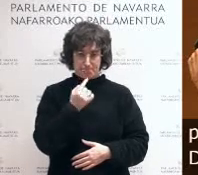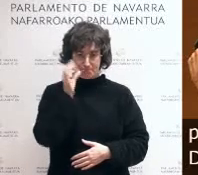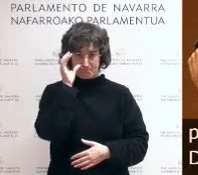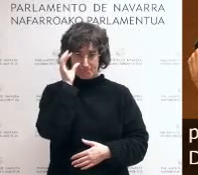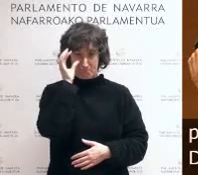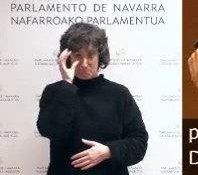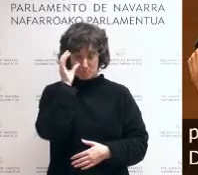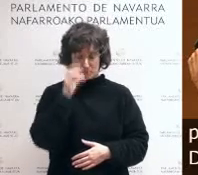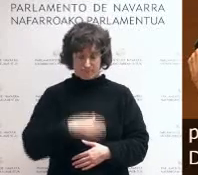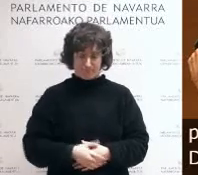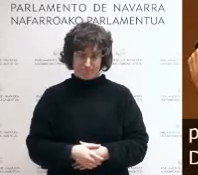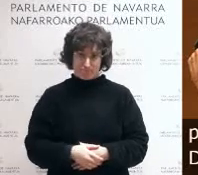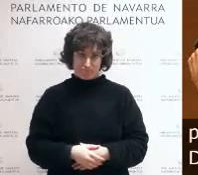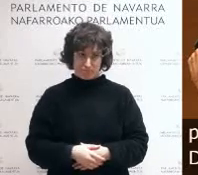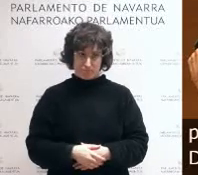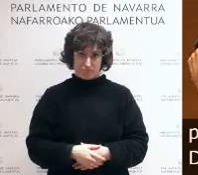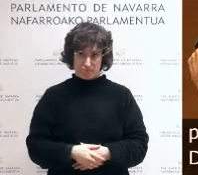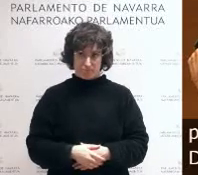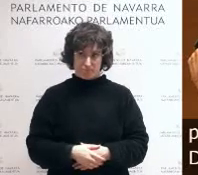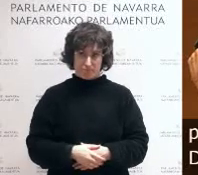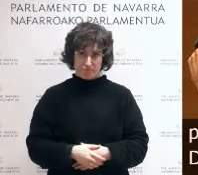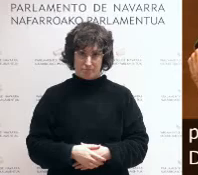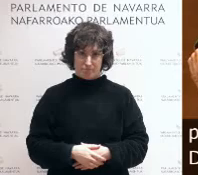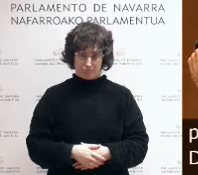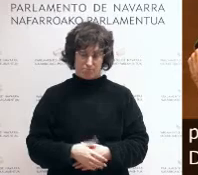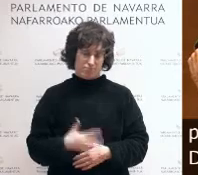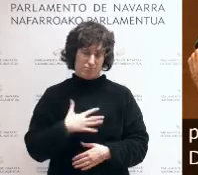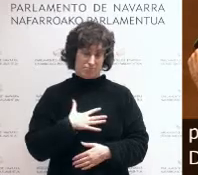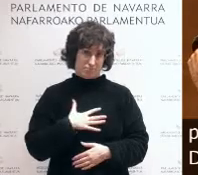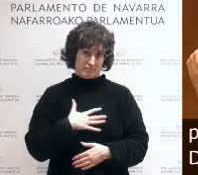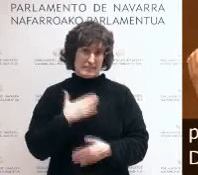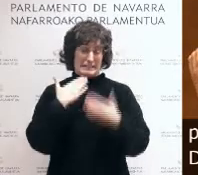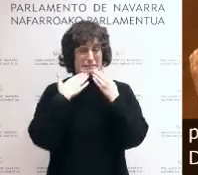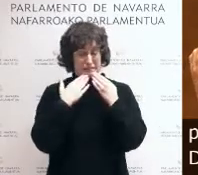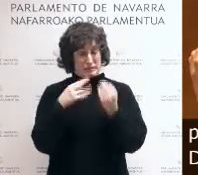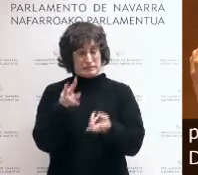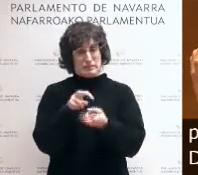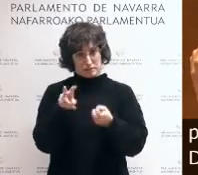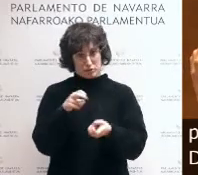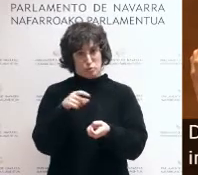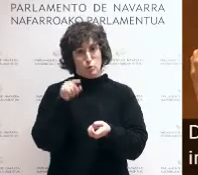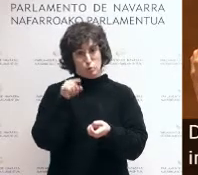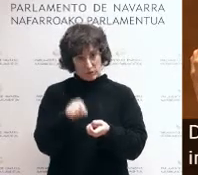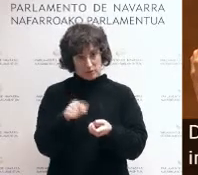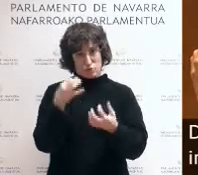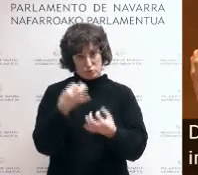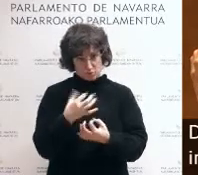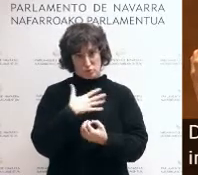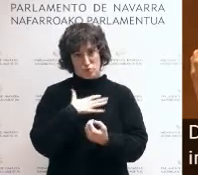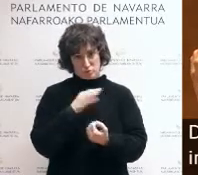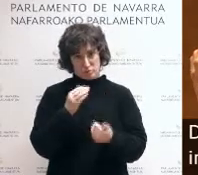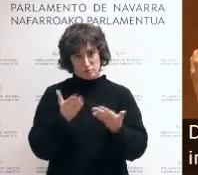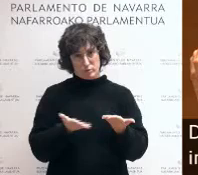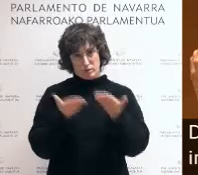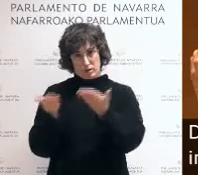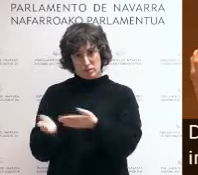con nuestra potestad fiscal tenemos la posibilidad de incentivar precisamente y ayudar a las familias.